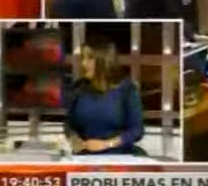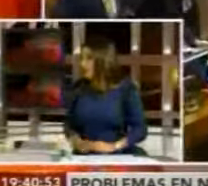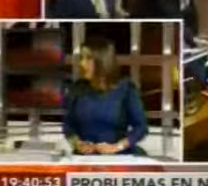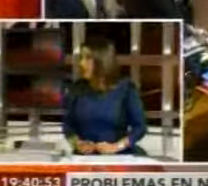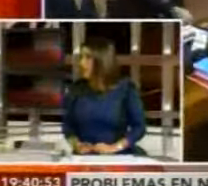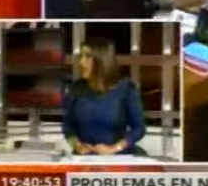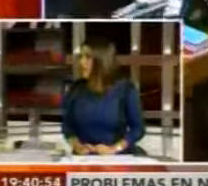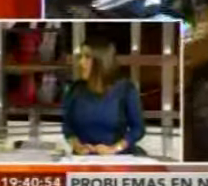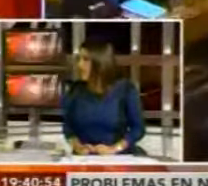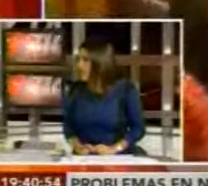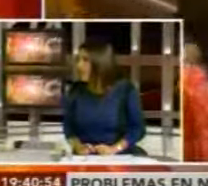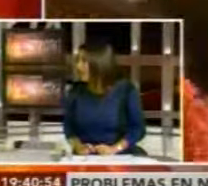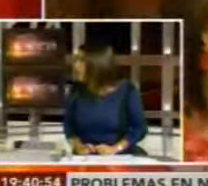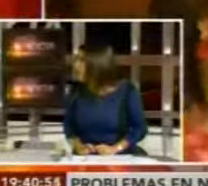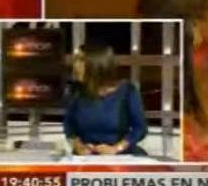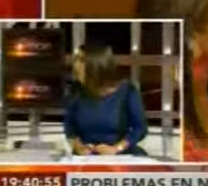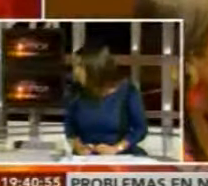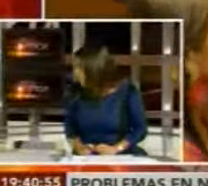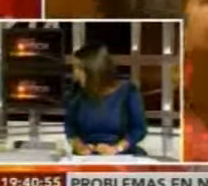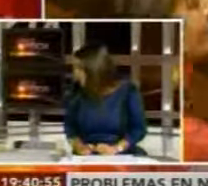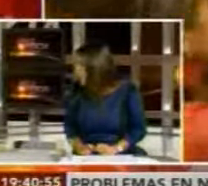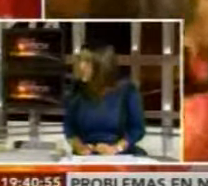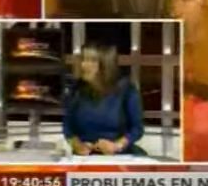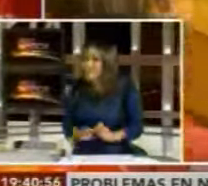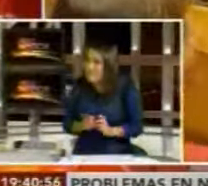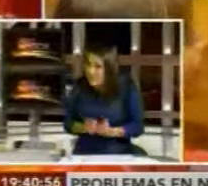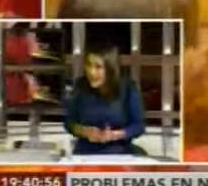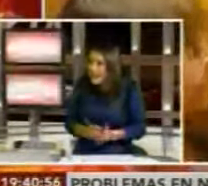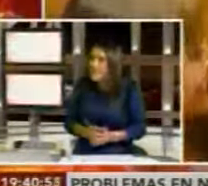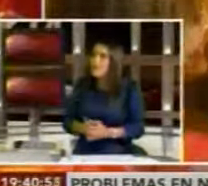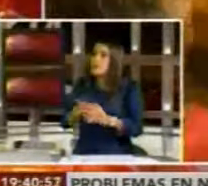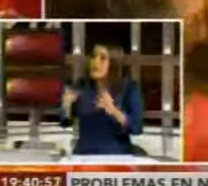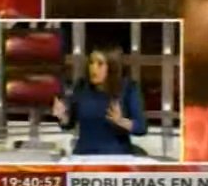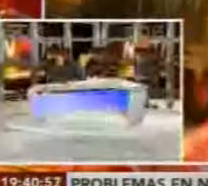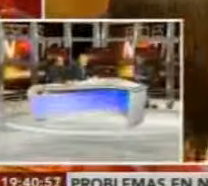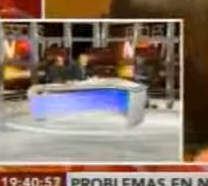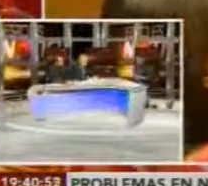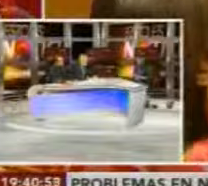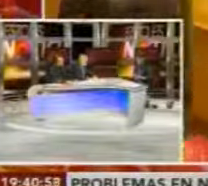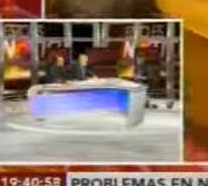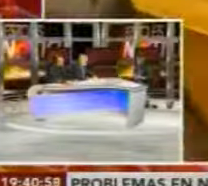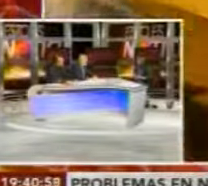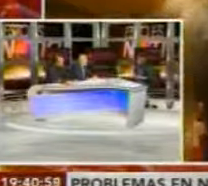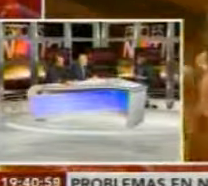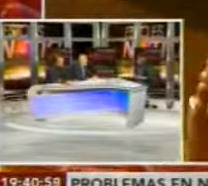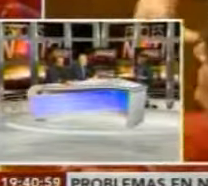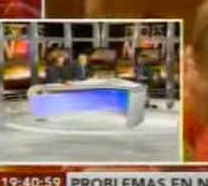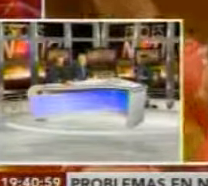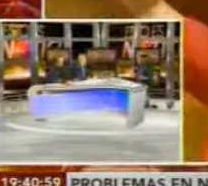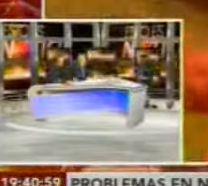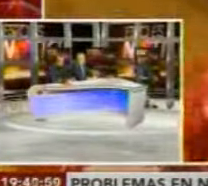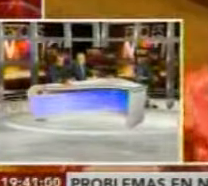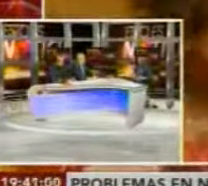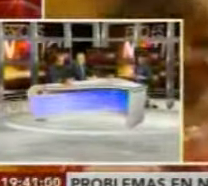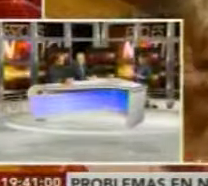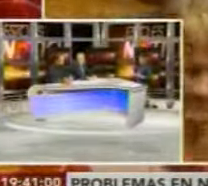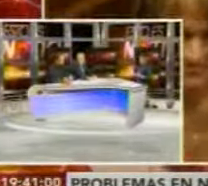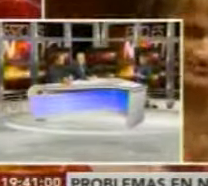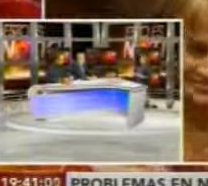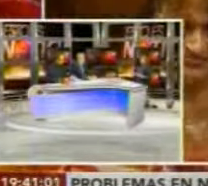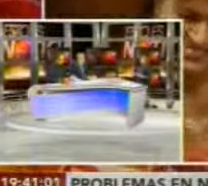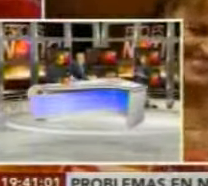buena señal? ¿Se puede interpretar desde otro punto de vista más que la posibilidad de los chilenos de viajar de vacaciones a Estados Unidos? Sí, a